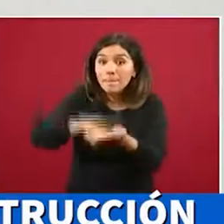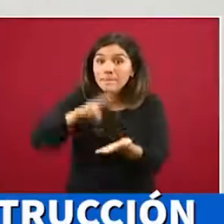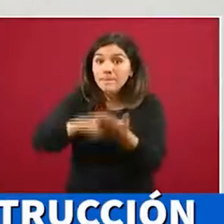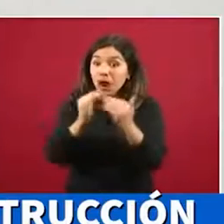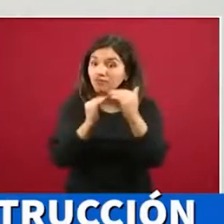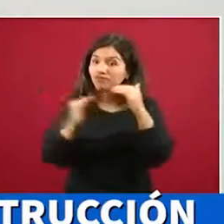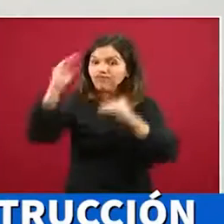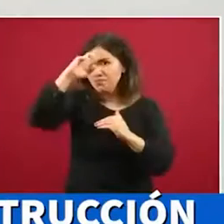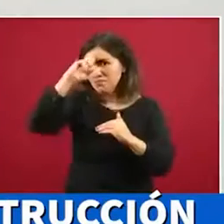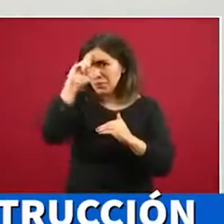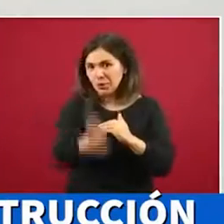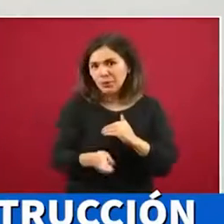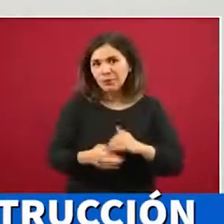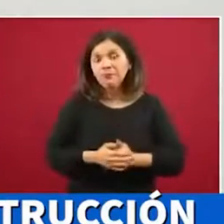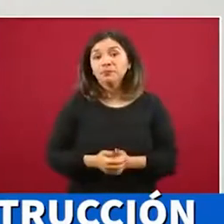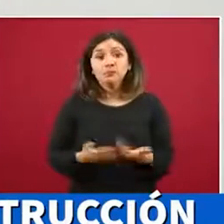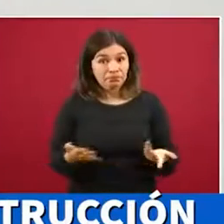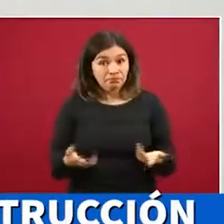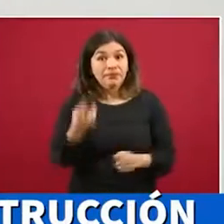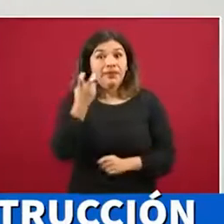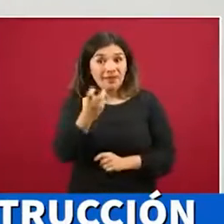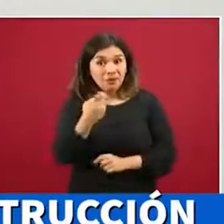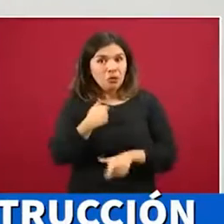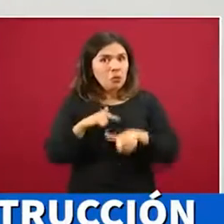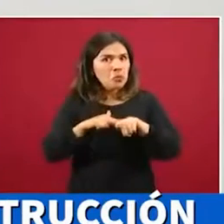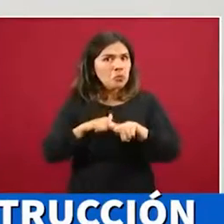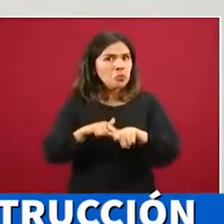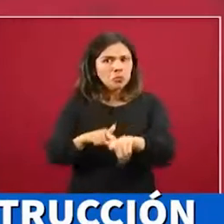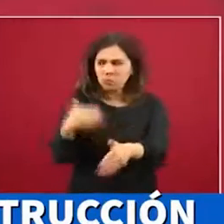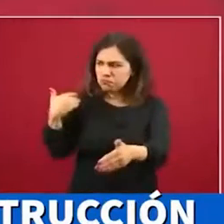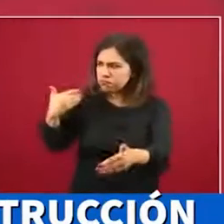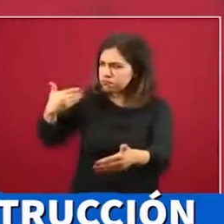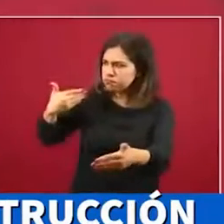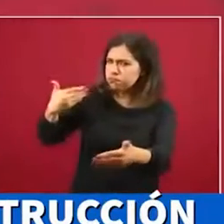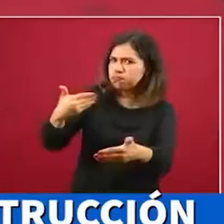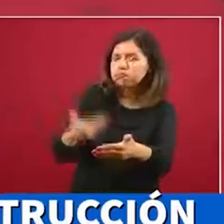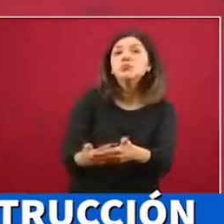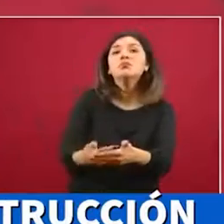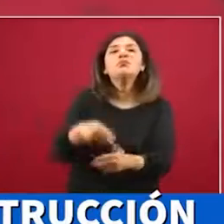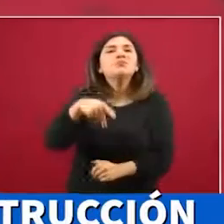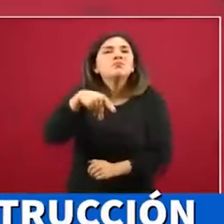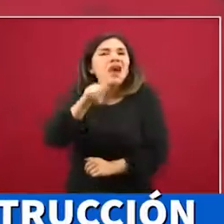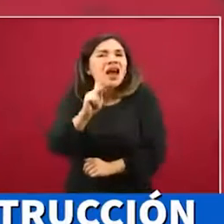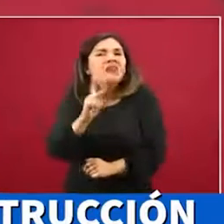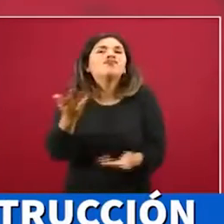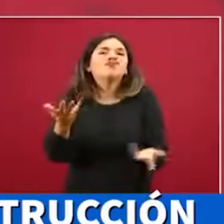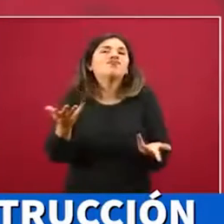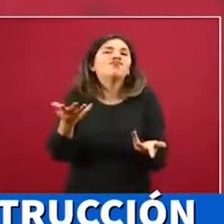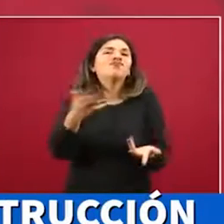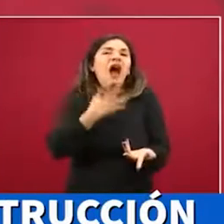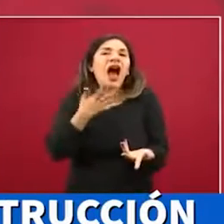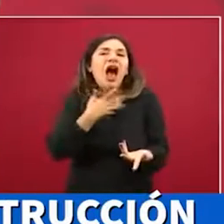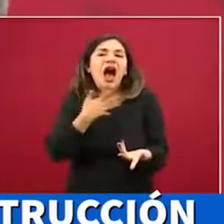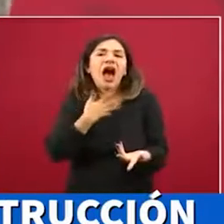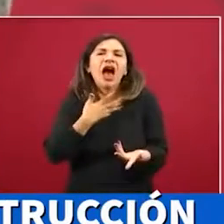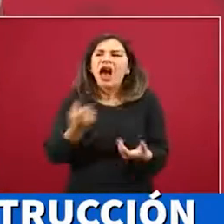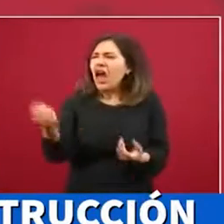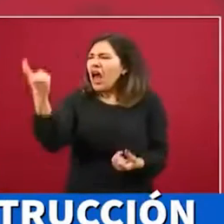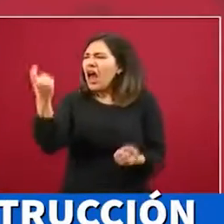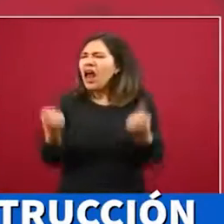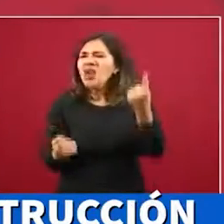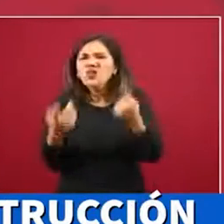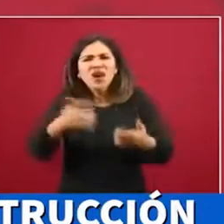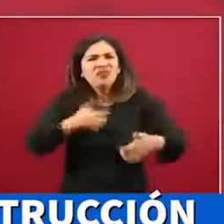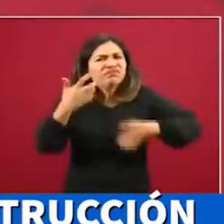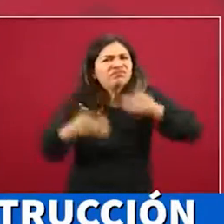puede subir. Y eso es lo que hemos mantenido hasta ahora. Sin embargo, hay comentarios y